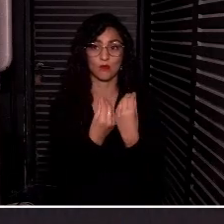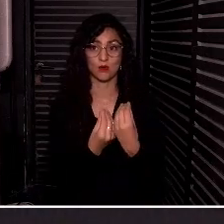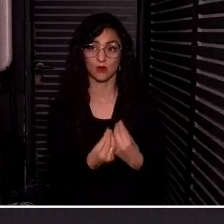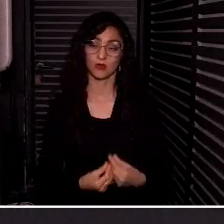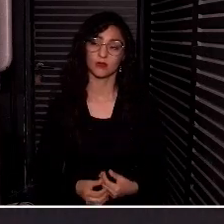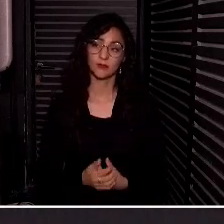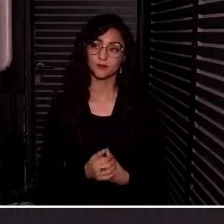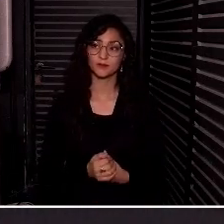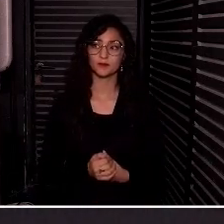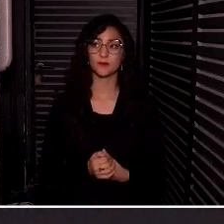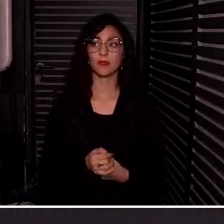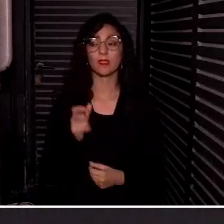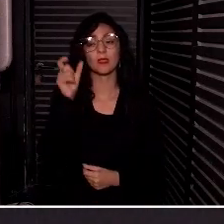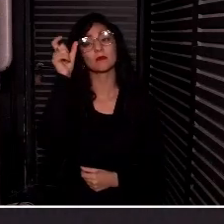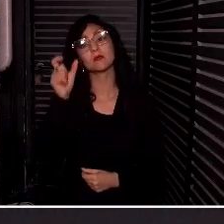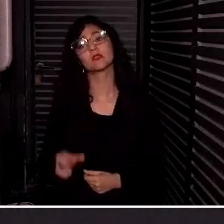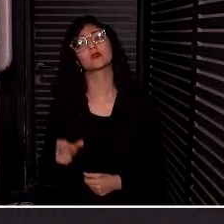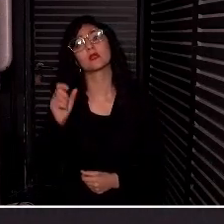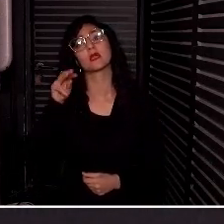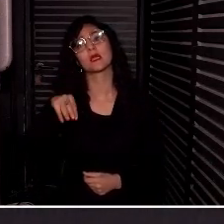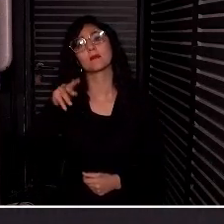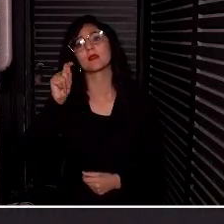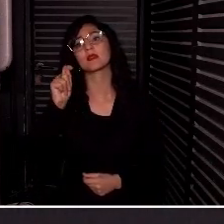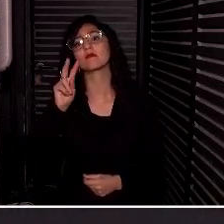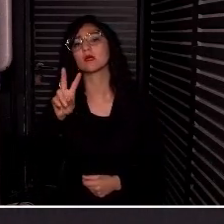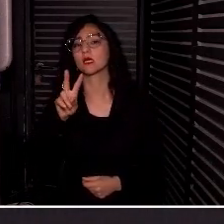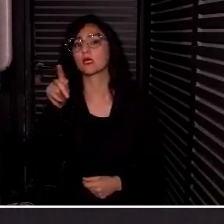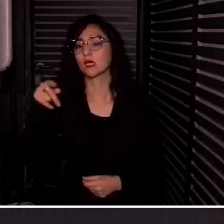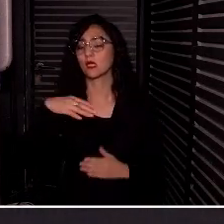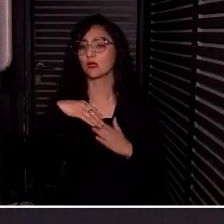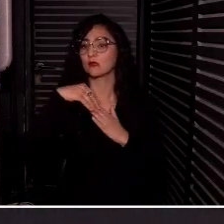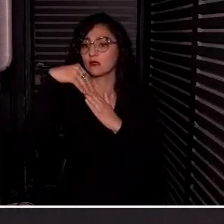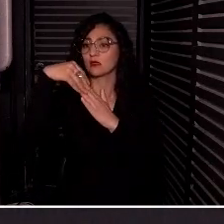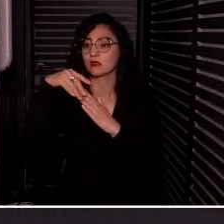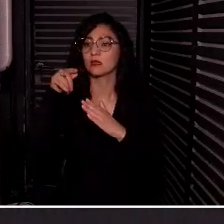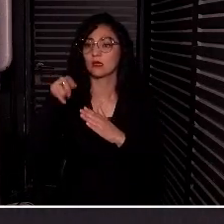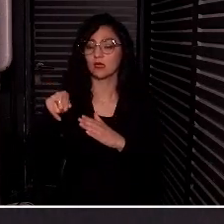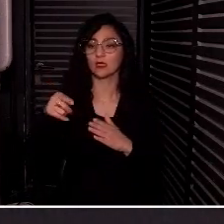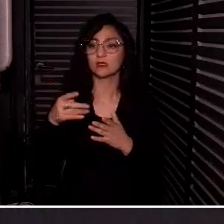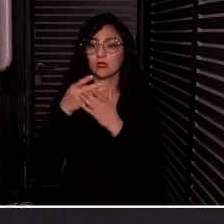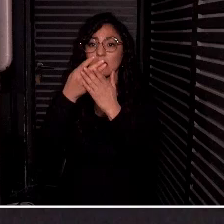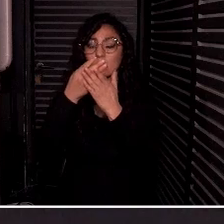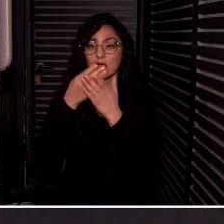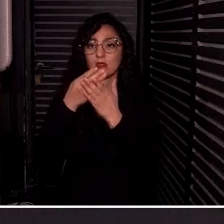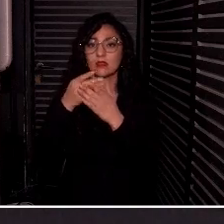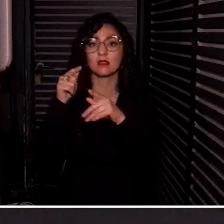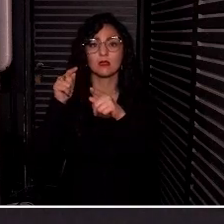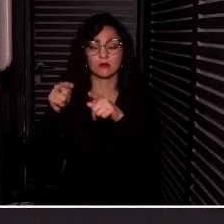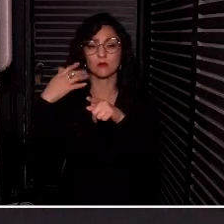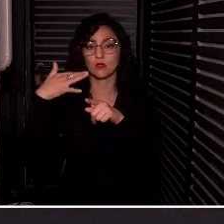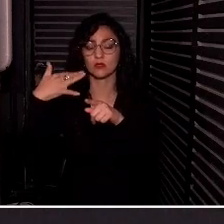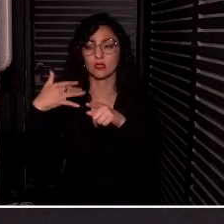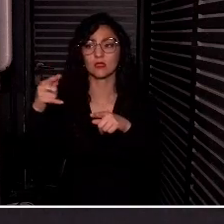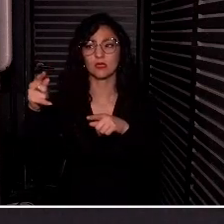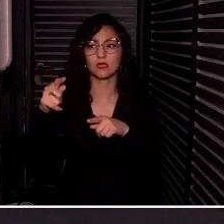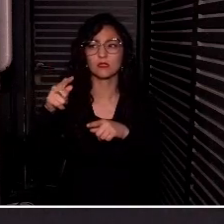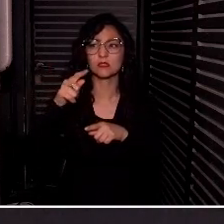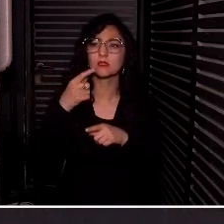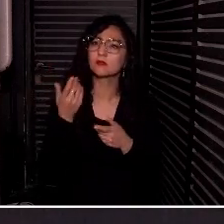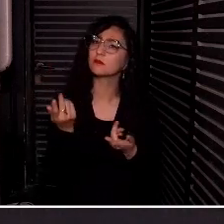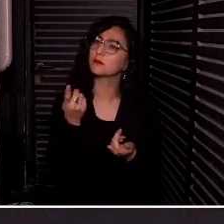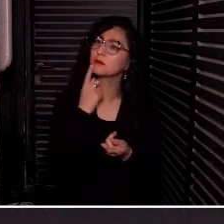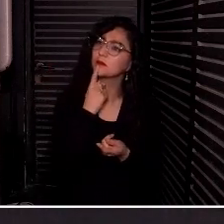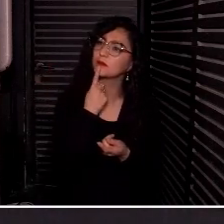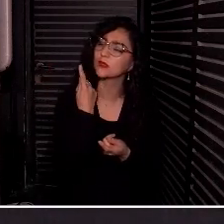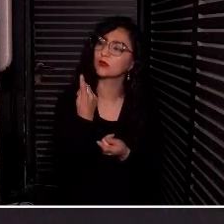Hidalgo cabeza de ntv es la cabeza de red tal cierto Eh entonces me preguntaba